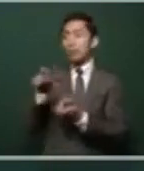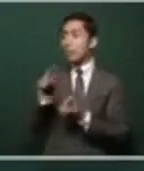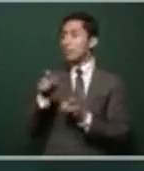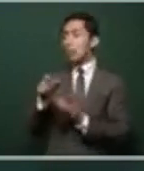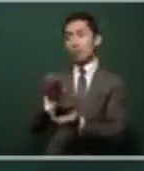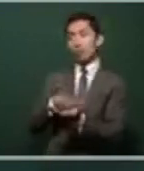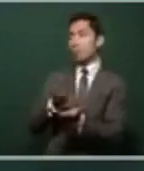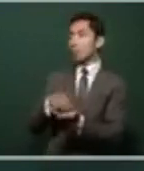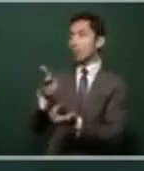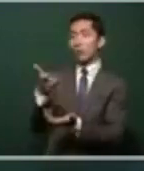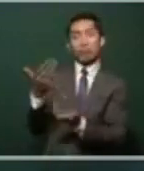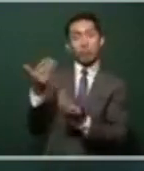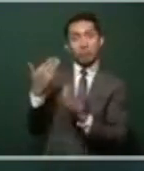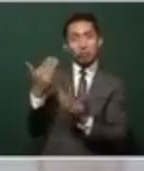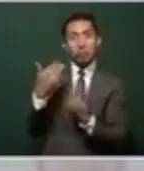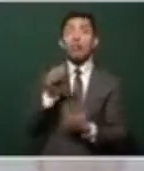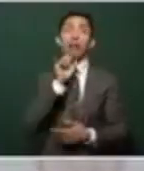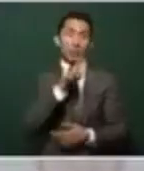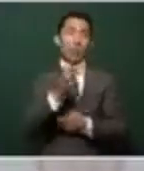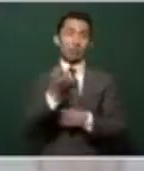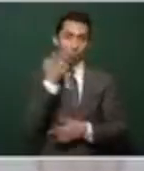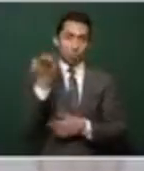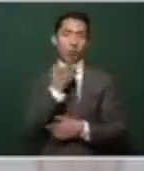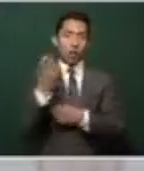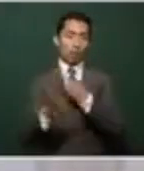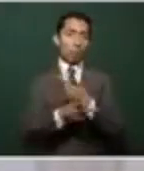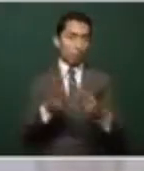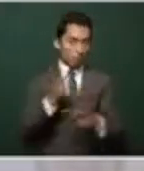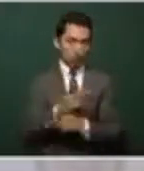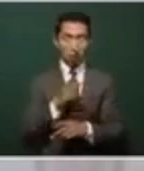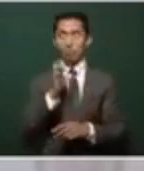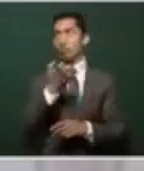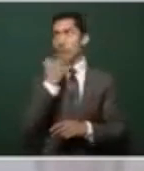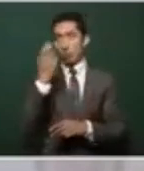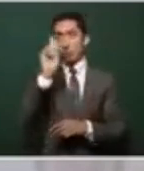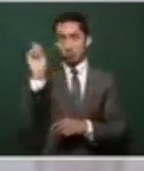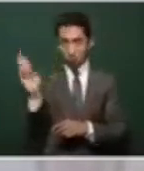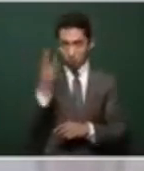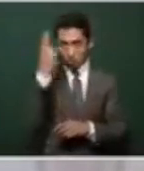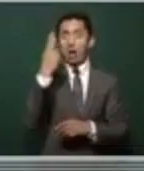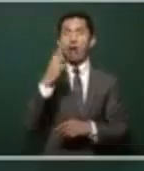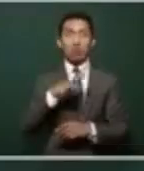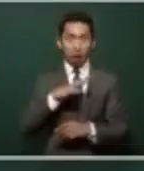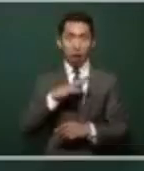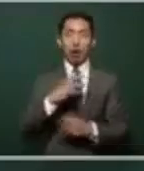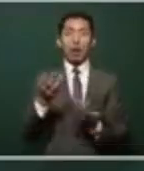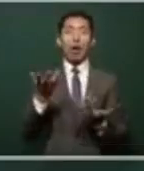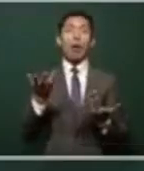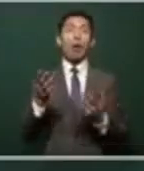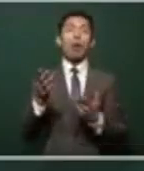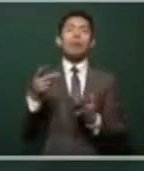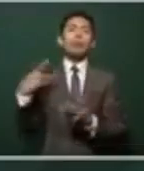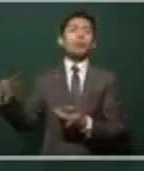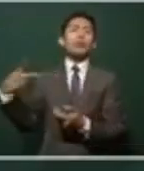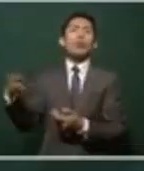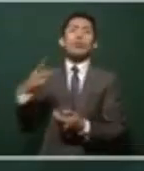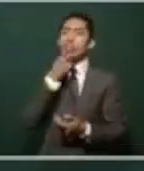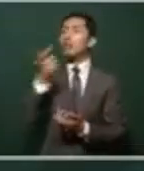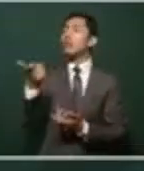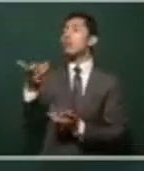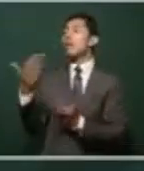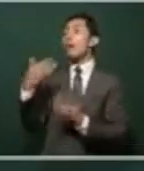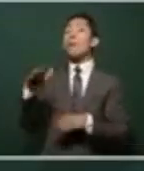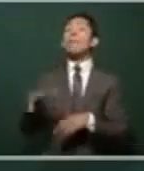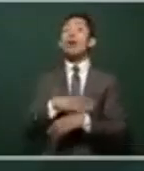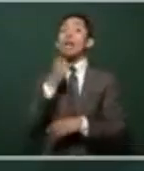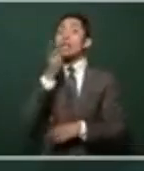e incluso en el nivel medio superior. Entonces se argumenta de que no es suficiente